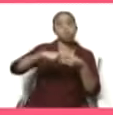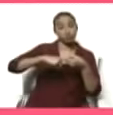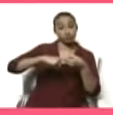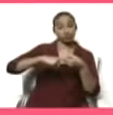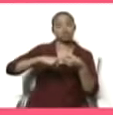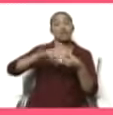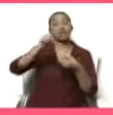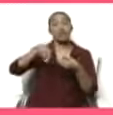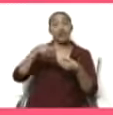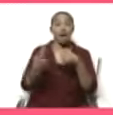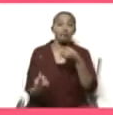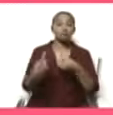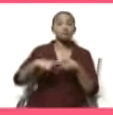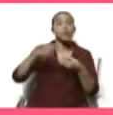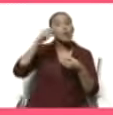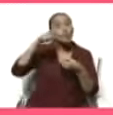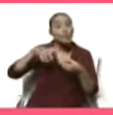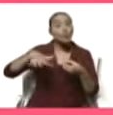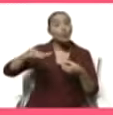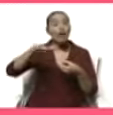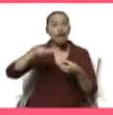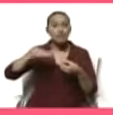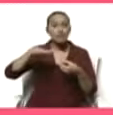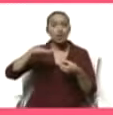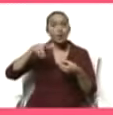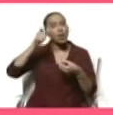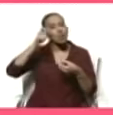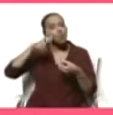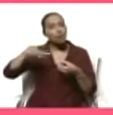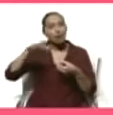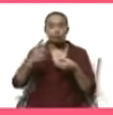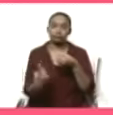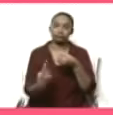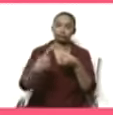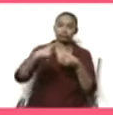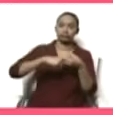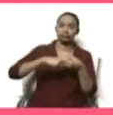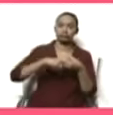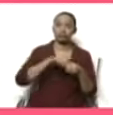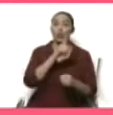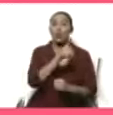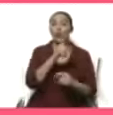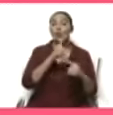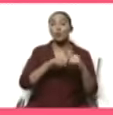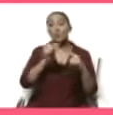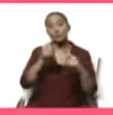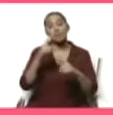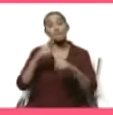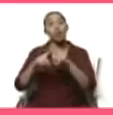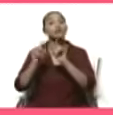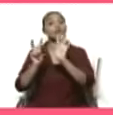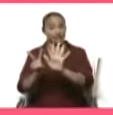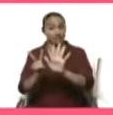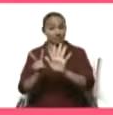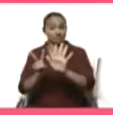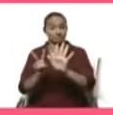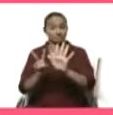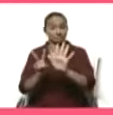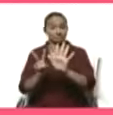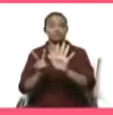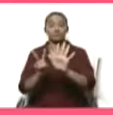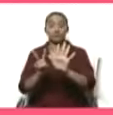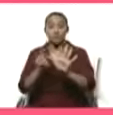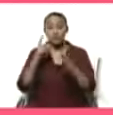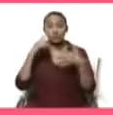originarios como uno de los vértices este de este 1 por 10 por 7 que